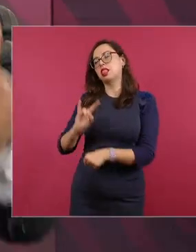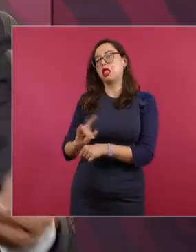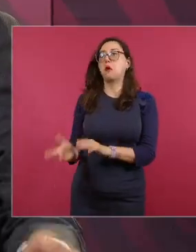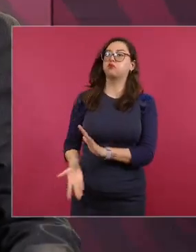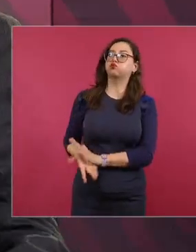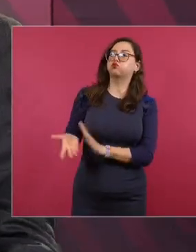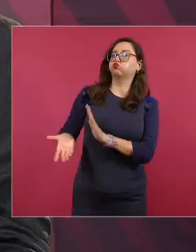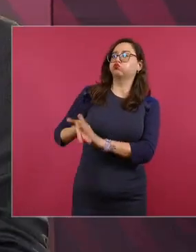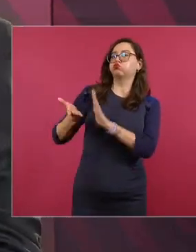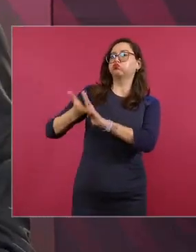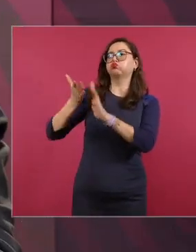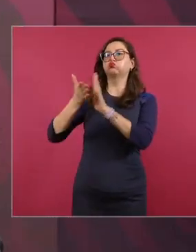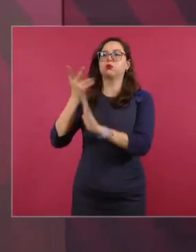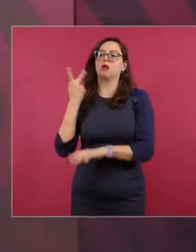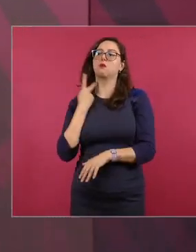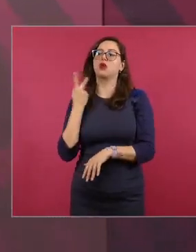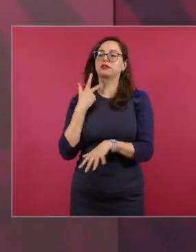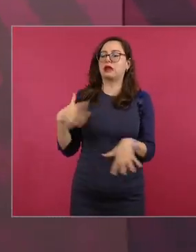por politiquería,